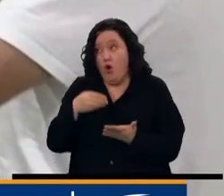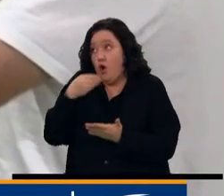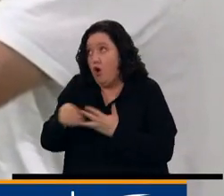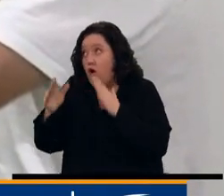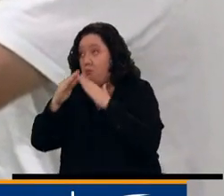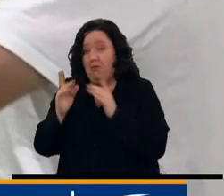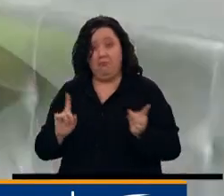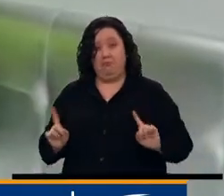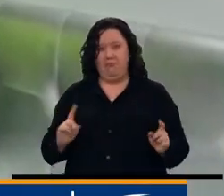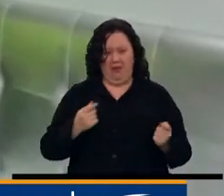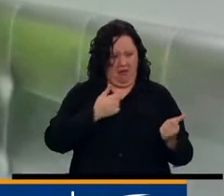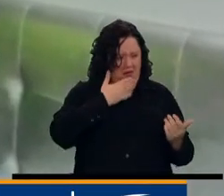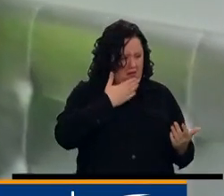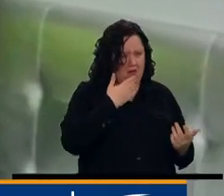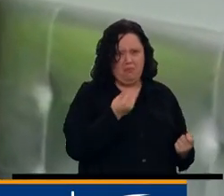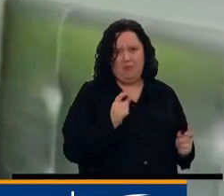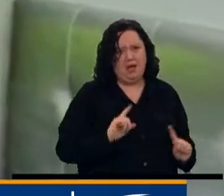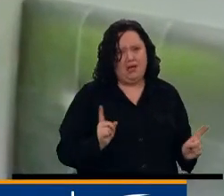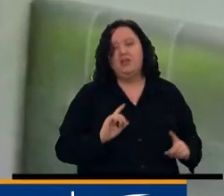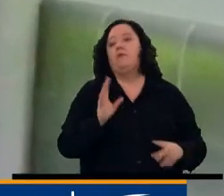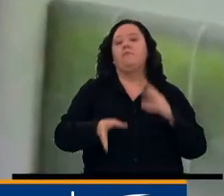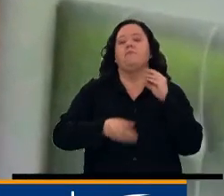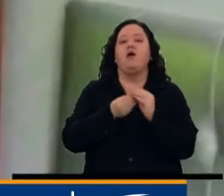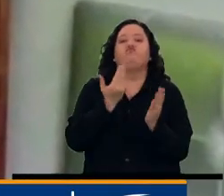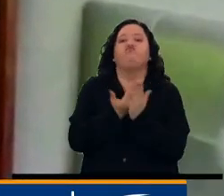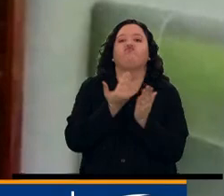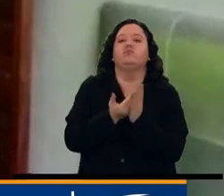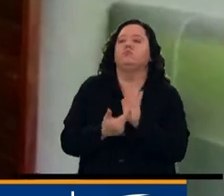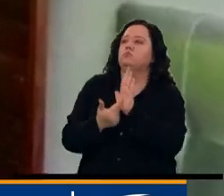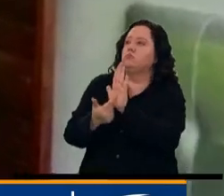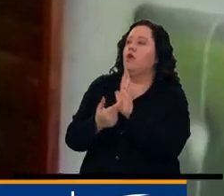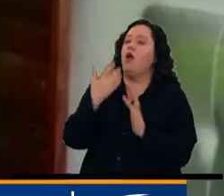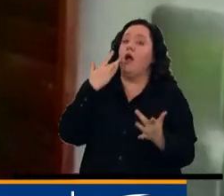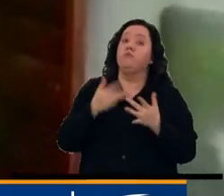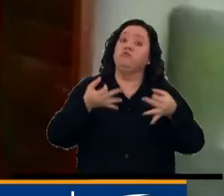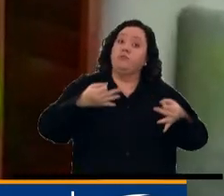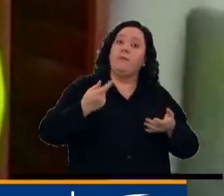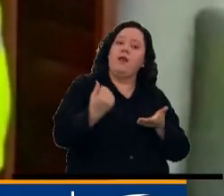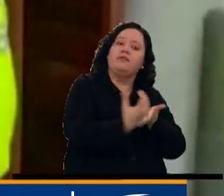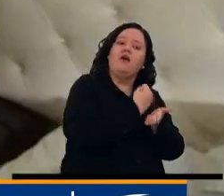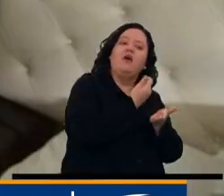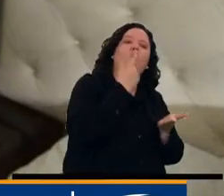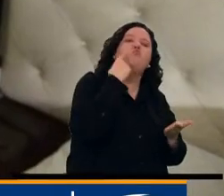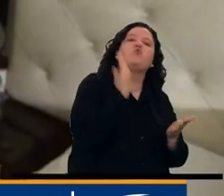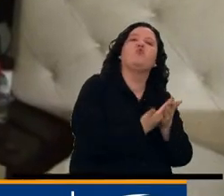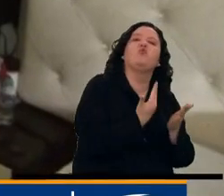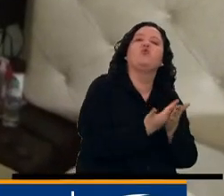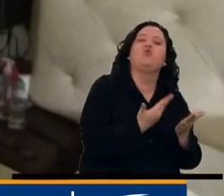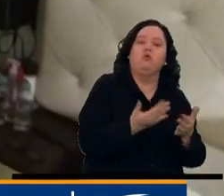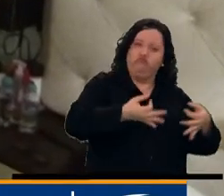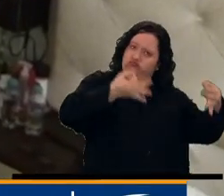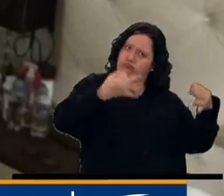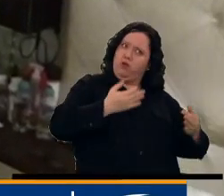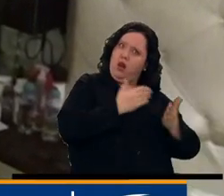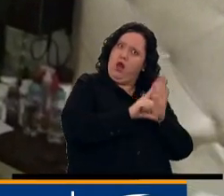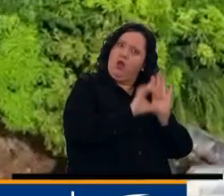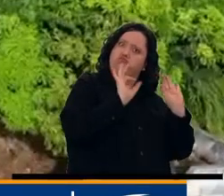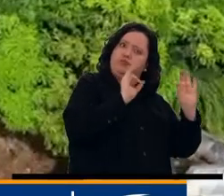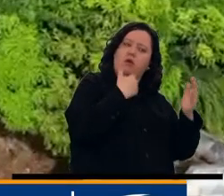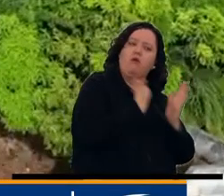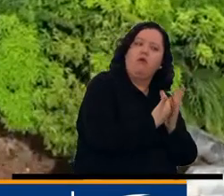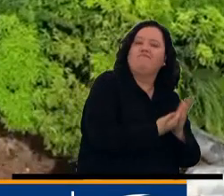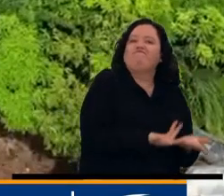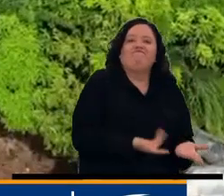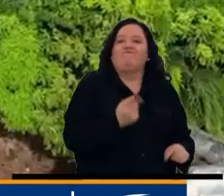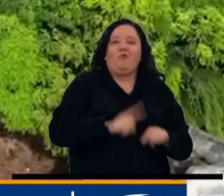mismos y que además no pudieron soportar documentalmente el origen lícito de los dineros con los cuales fueron adquiridas las diferentes propiedades.